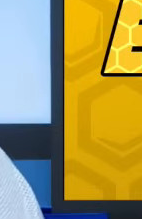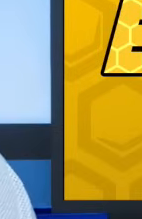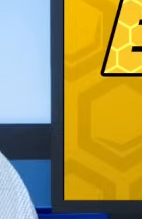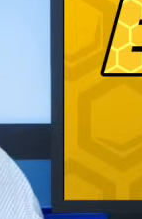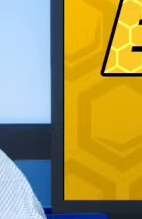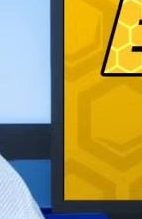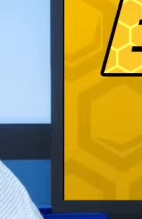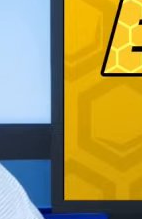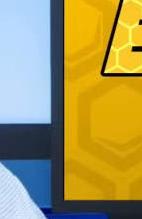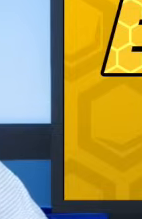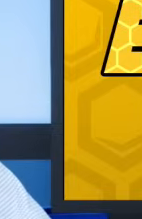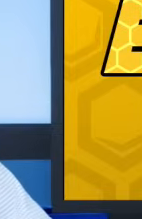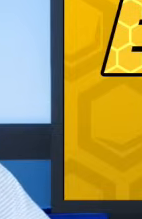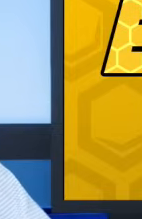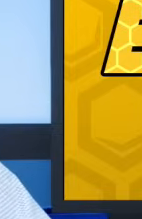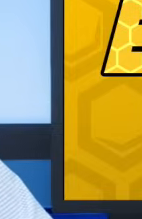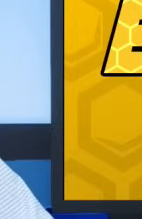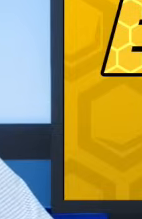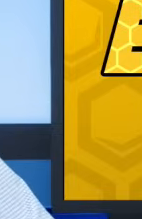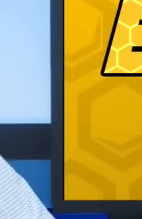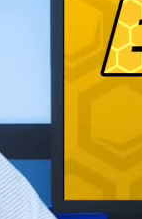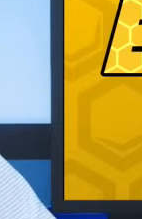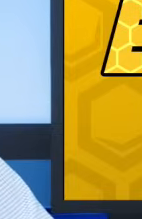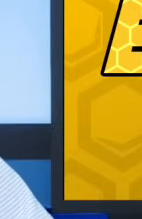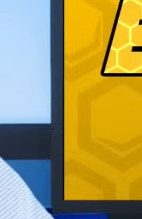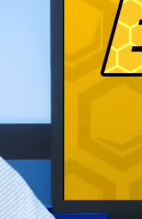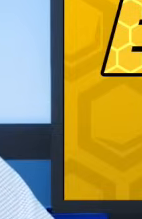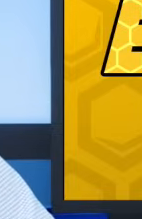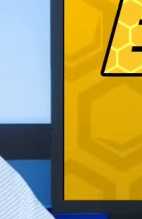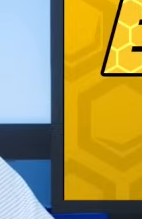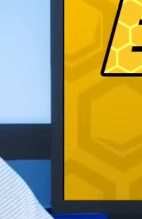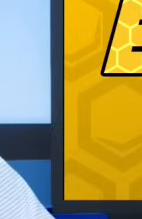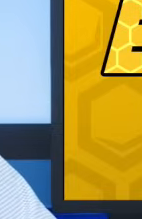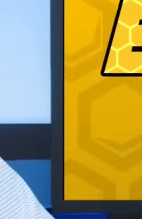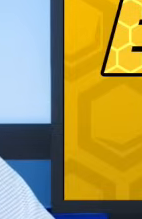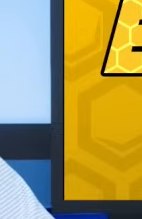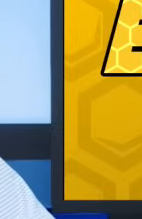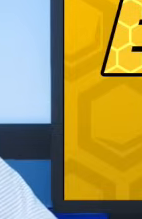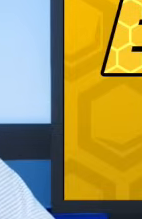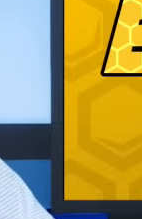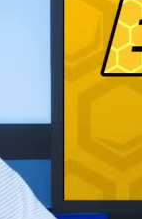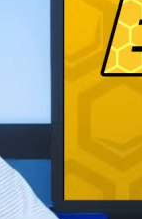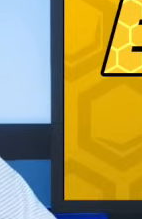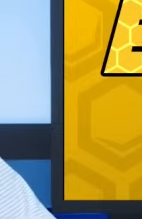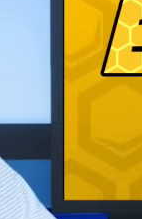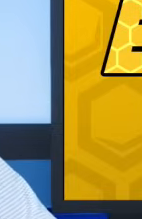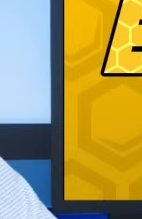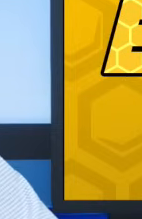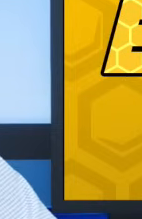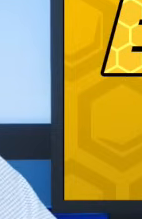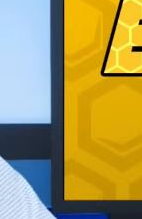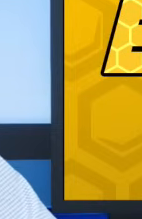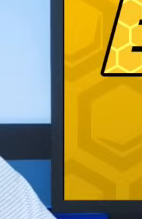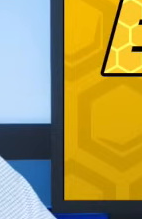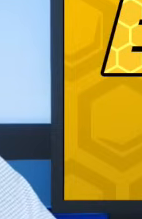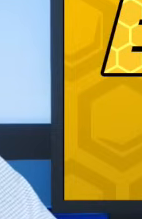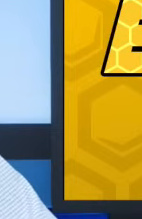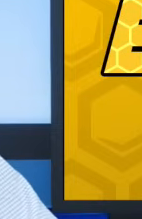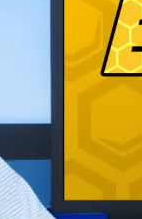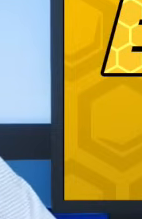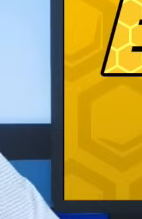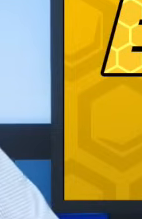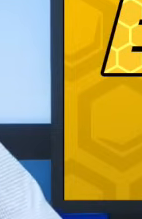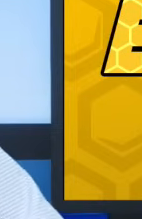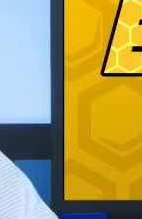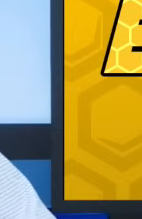en claro el presidente que estos datos pues no lo son así. A lo mejor se han elevado el tema de, como lo dice bien, el tema de los homicidios,